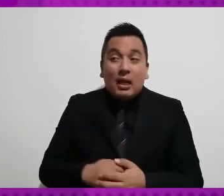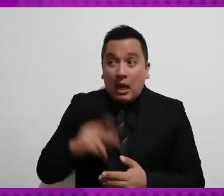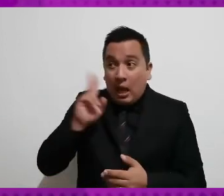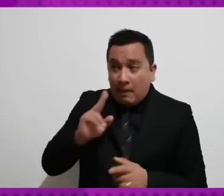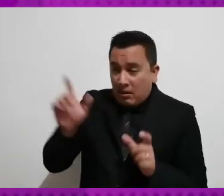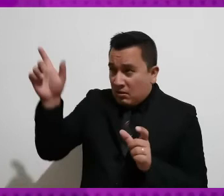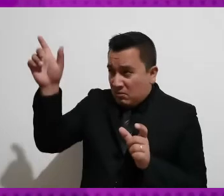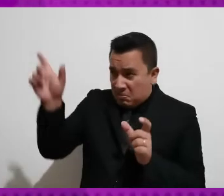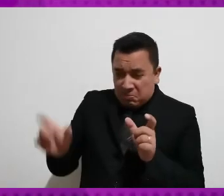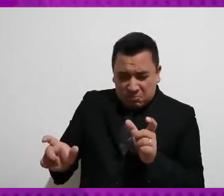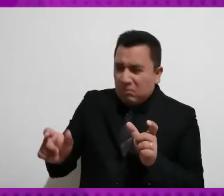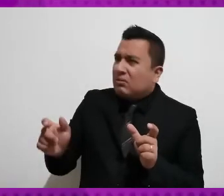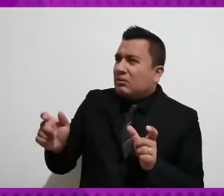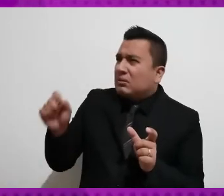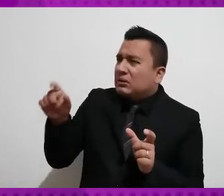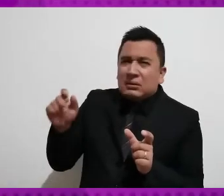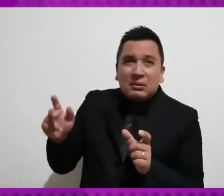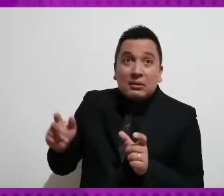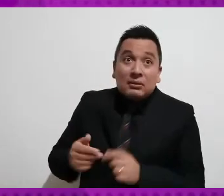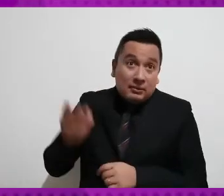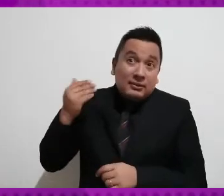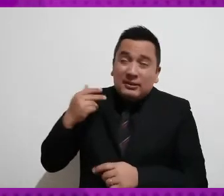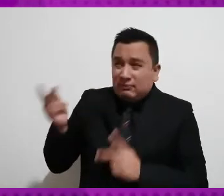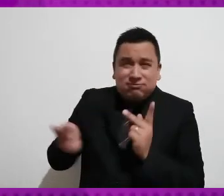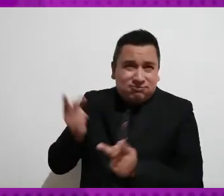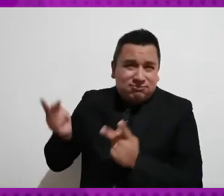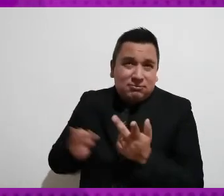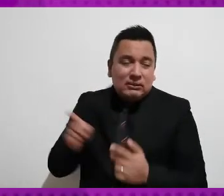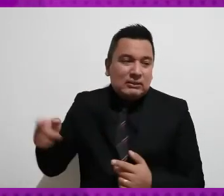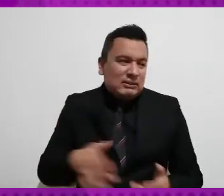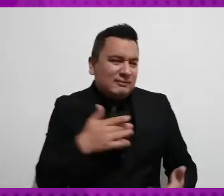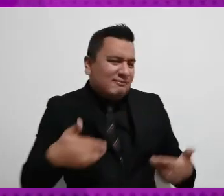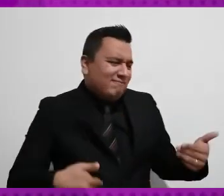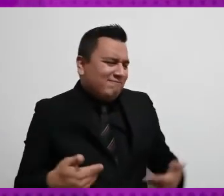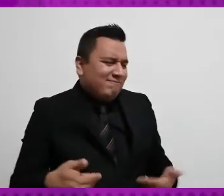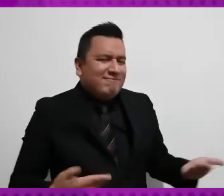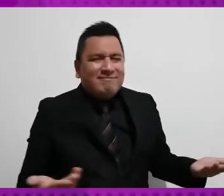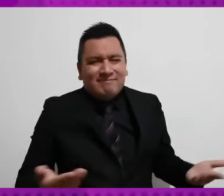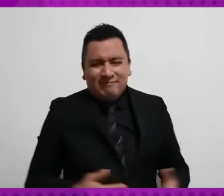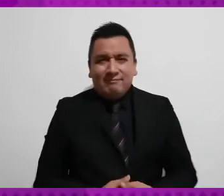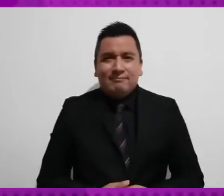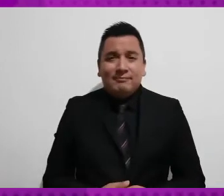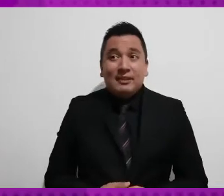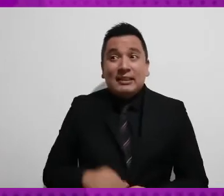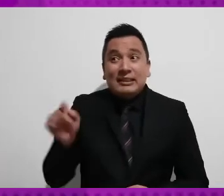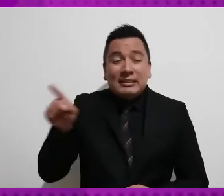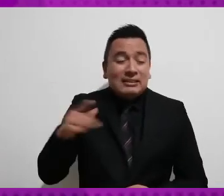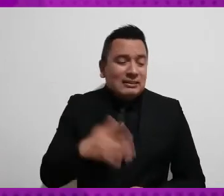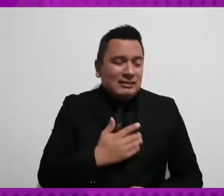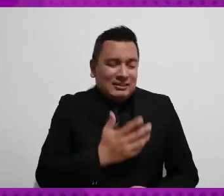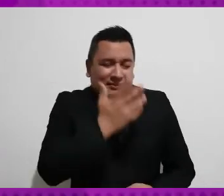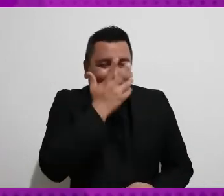persona la que está frente a mí y la que yo estoy viendo en la credencial y que incomodaba tanto y que lo decía, podía llegar a